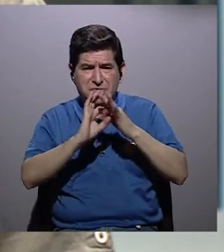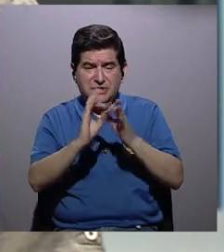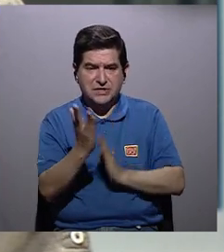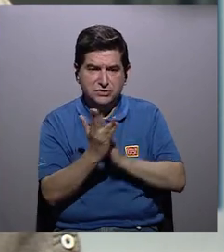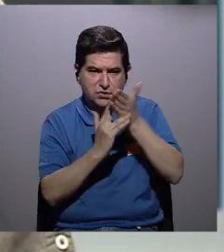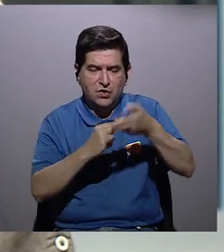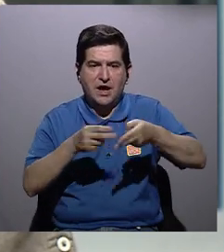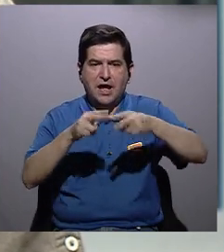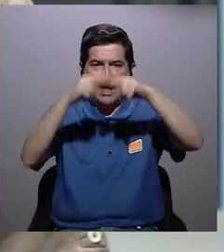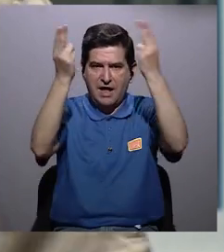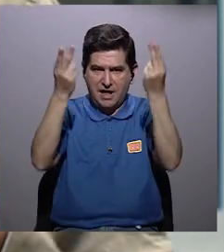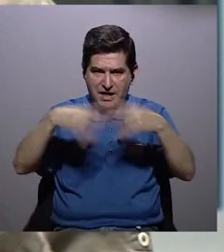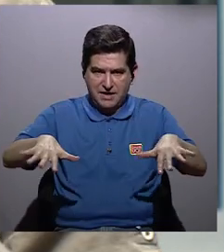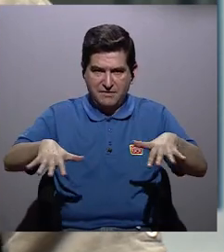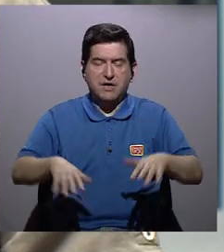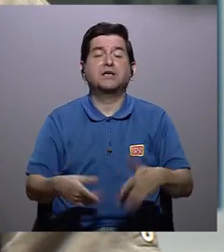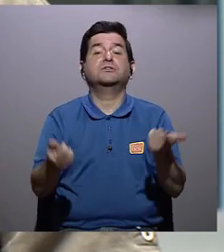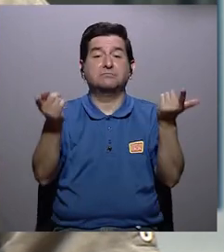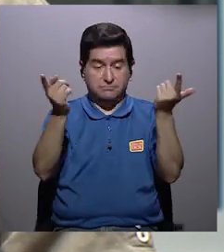de la internet se están dando,